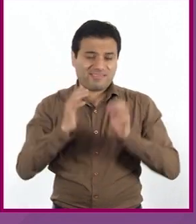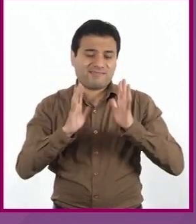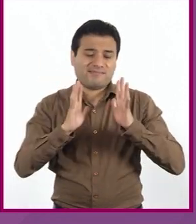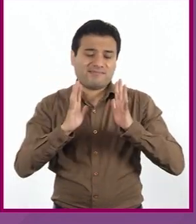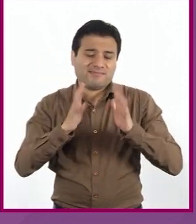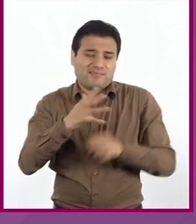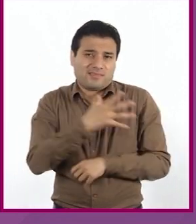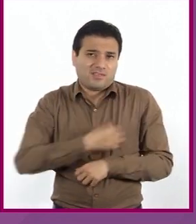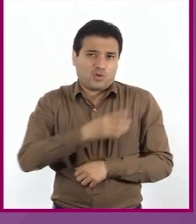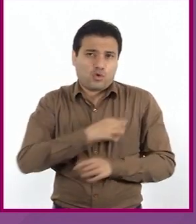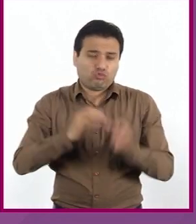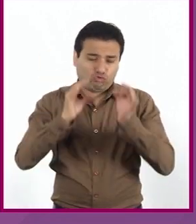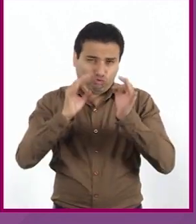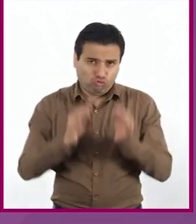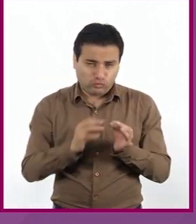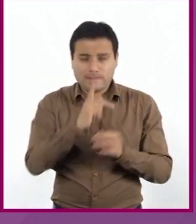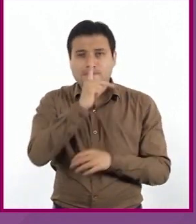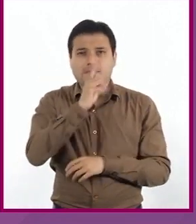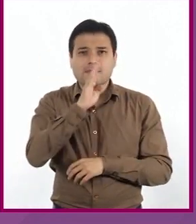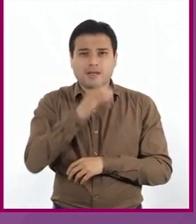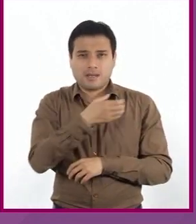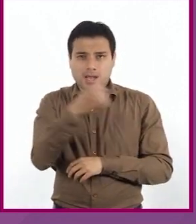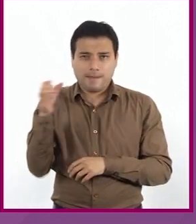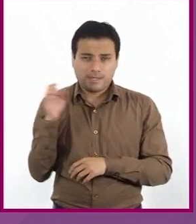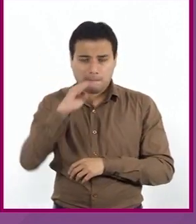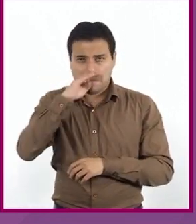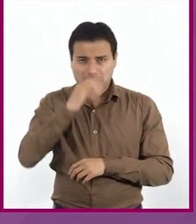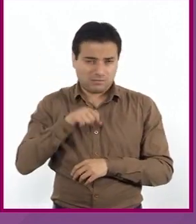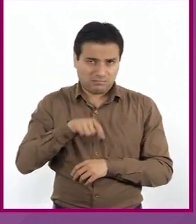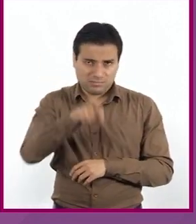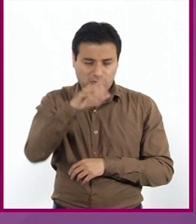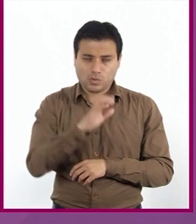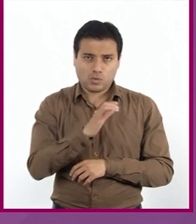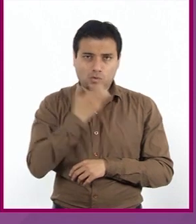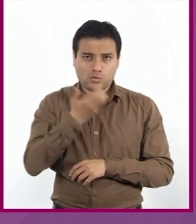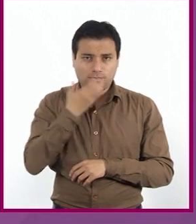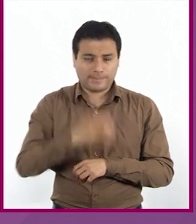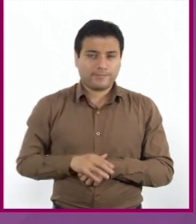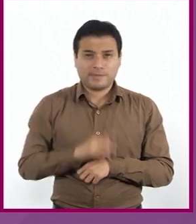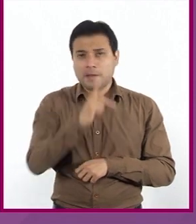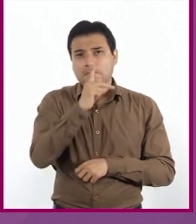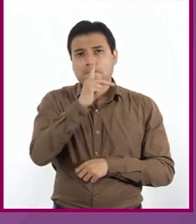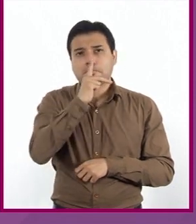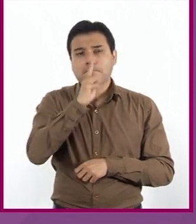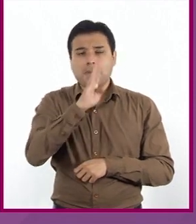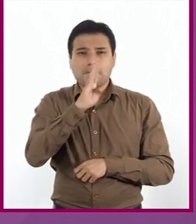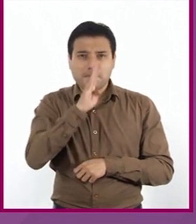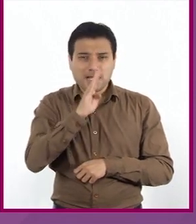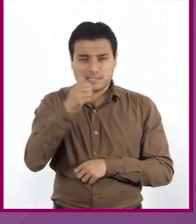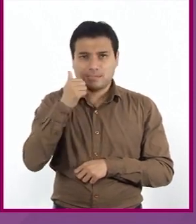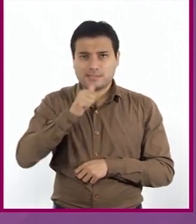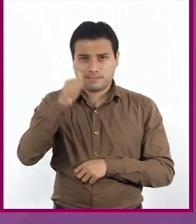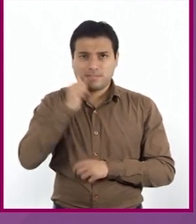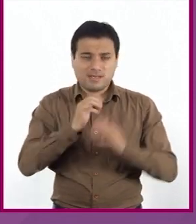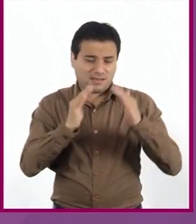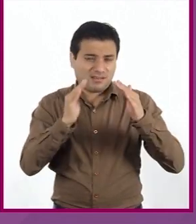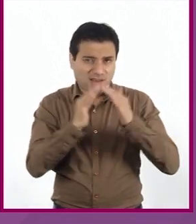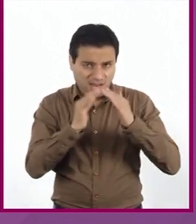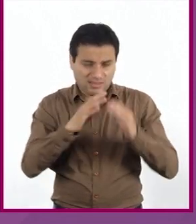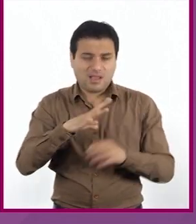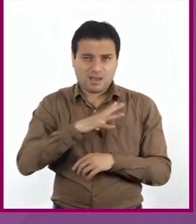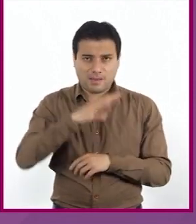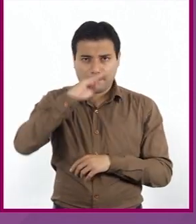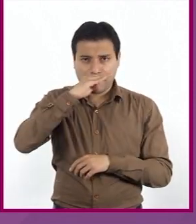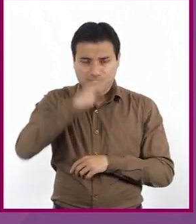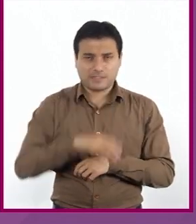de campesinos. Sembramos mucho maíz en la casa. Nuestros padres nos llenaban la casa de esta planta.